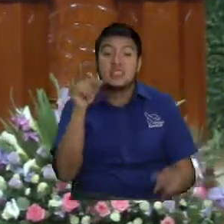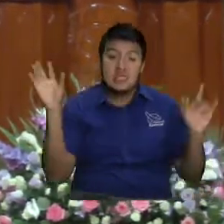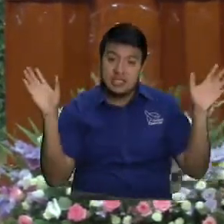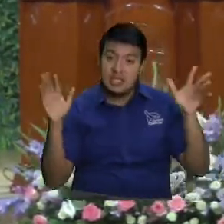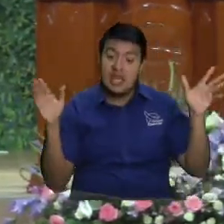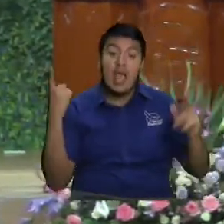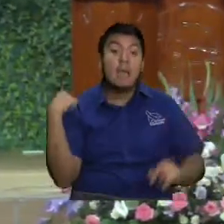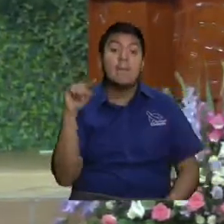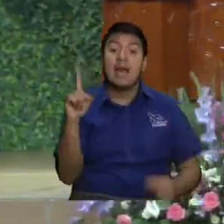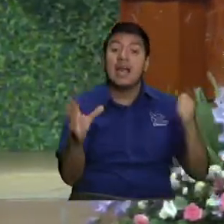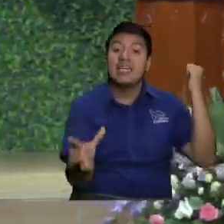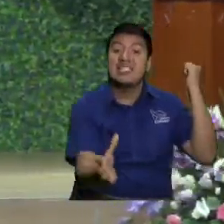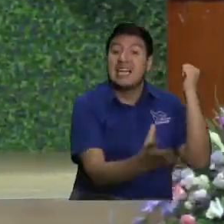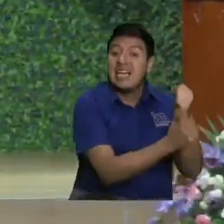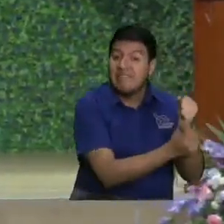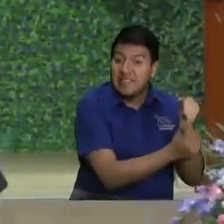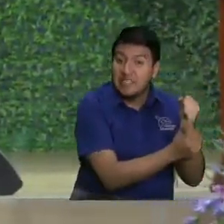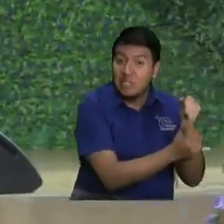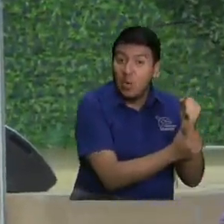¿Ah?